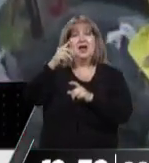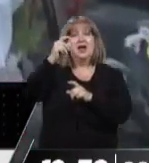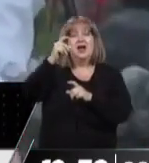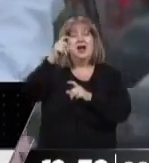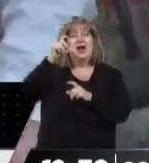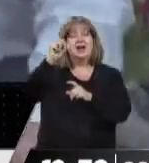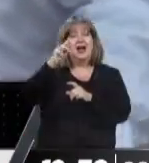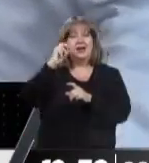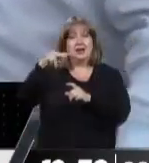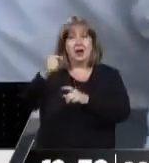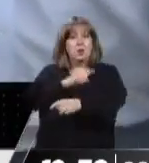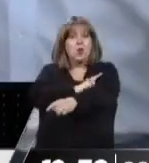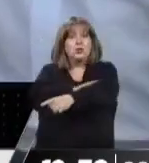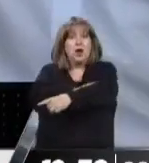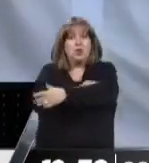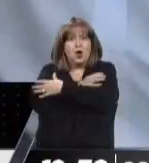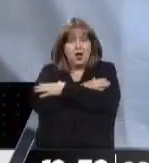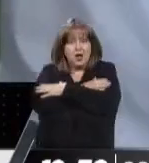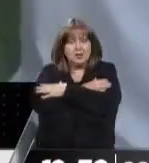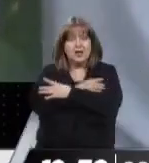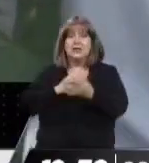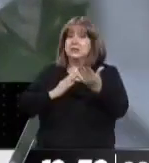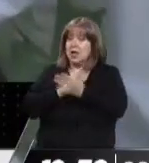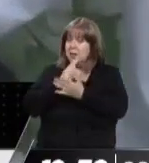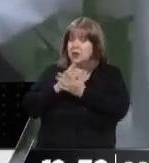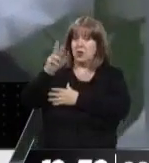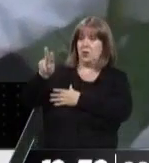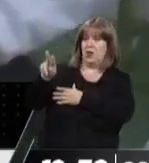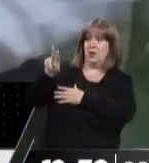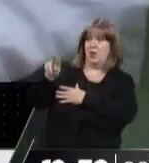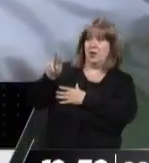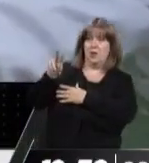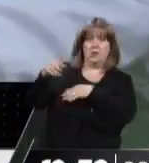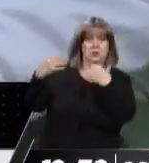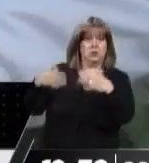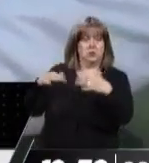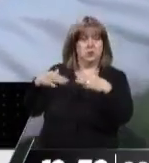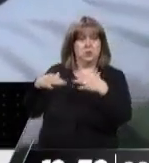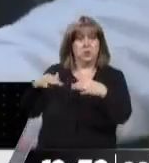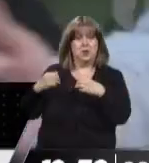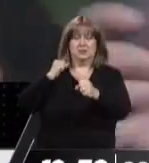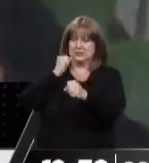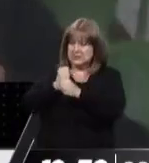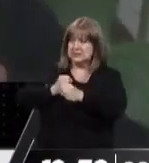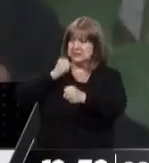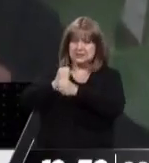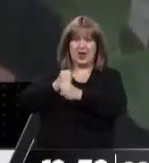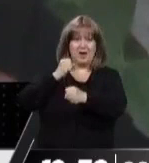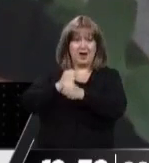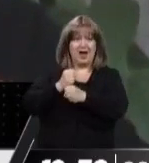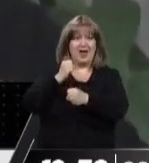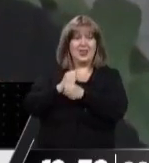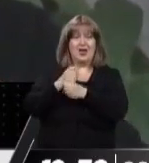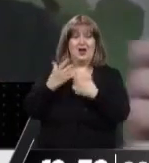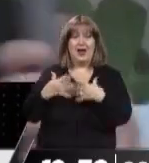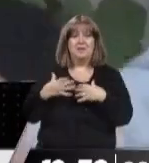Sí, hola, buenas tardes. Hola. Sí, Julia ha sido muy trabajadora, muy, muy trabajadora, es como decía, un ejemplo. Veo el amor con el que la